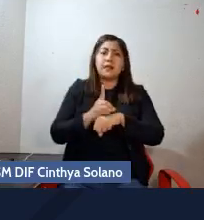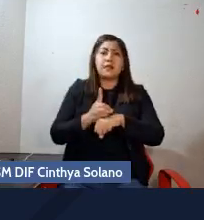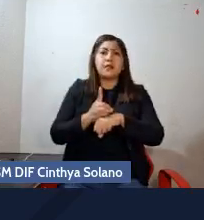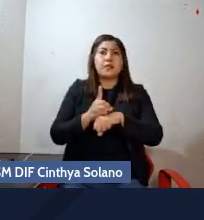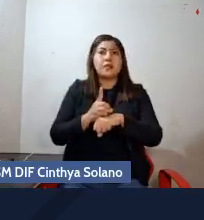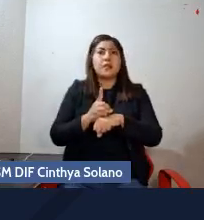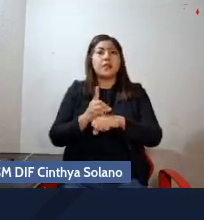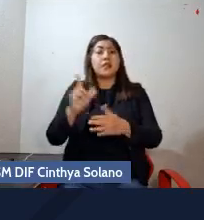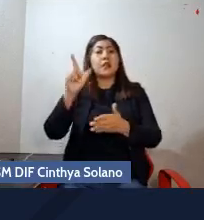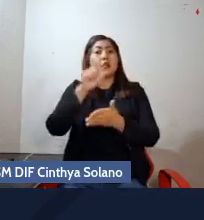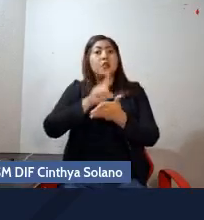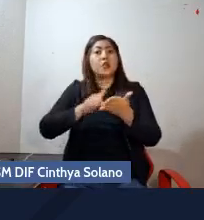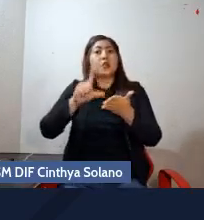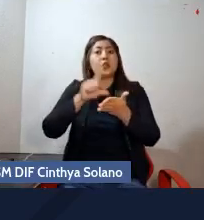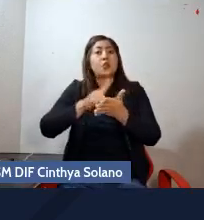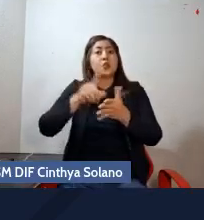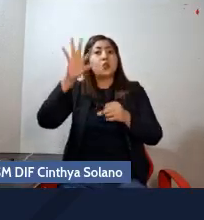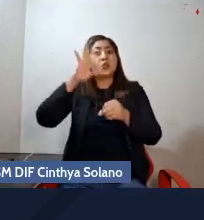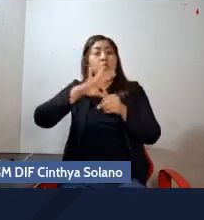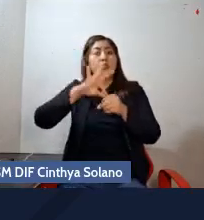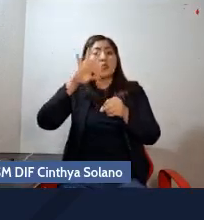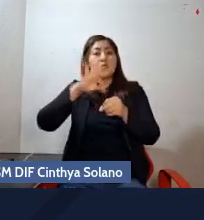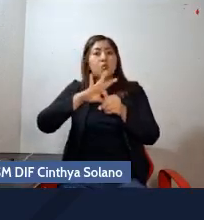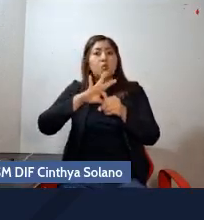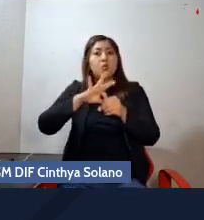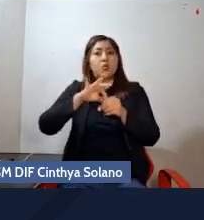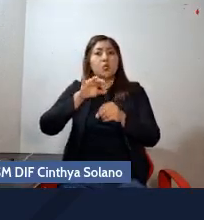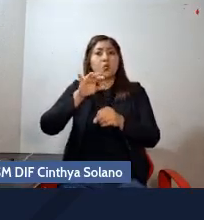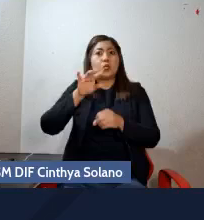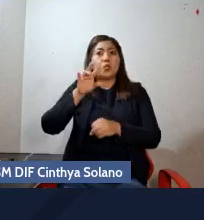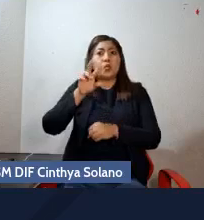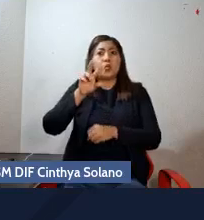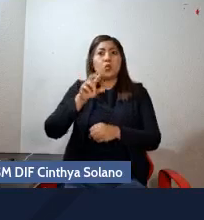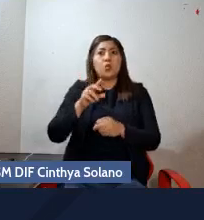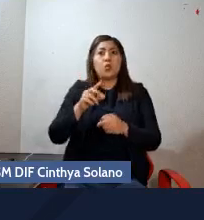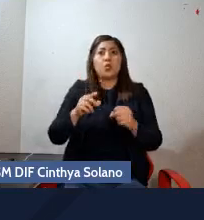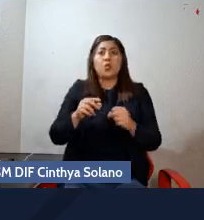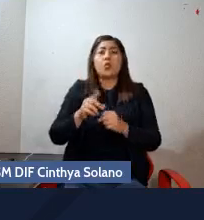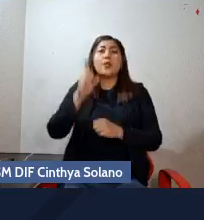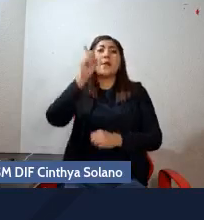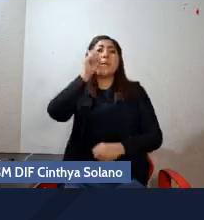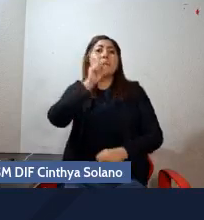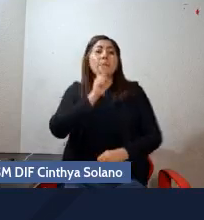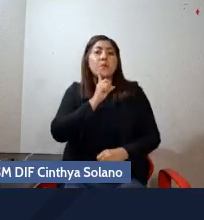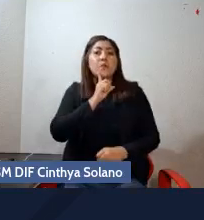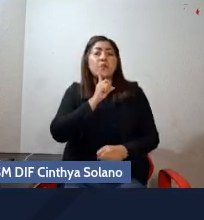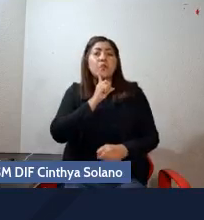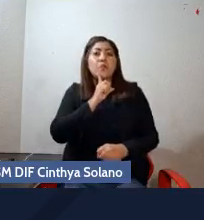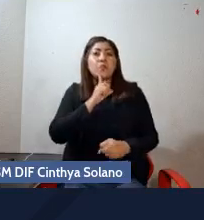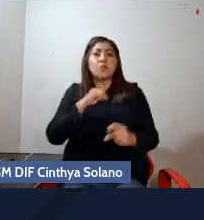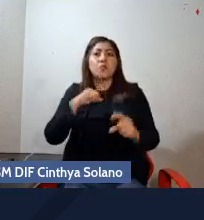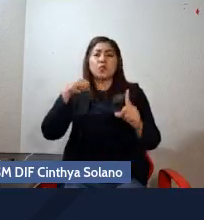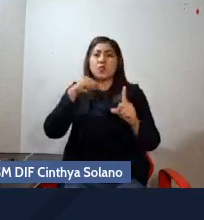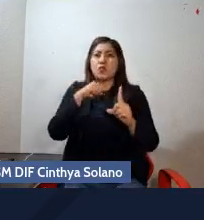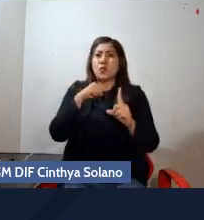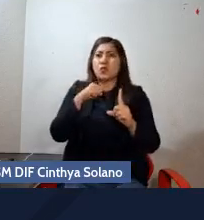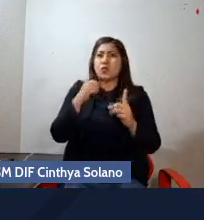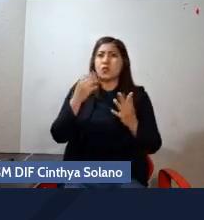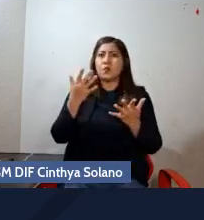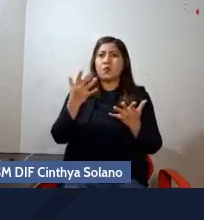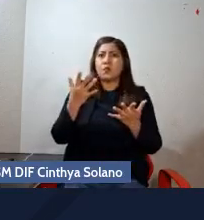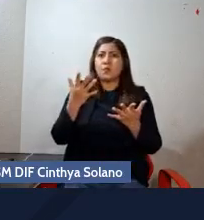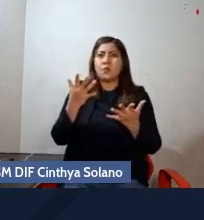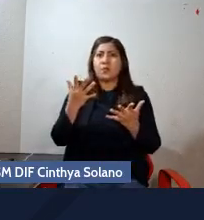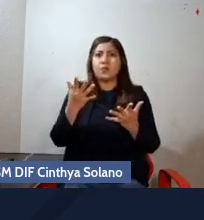este delito de violencia política en razón de género, nuestra sanción tiene que ser más fuerte que la que el resto de